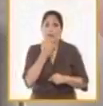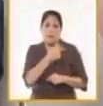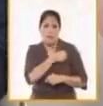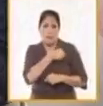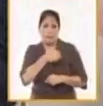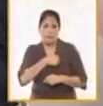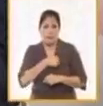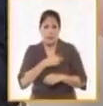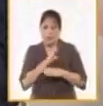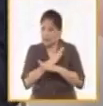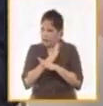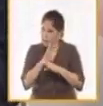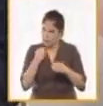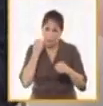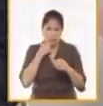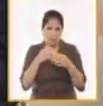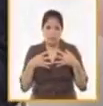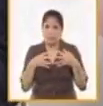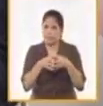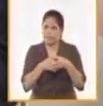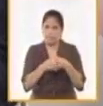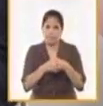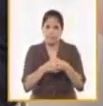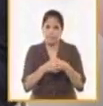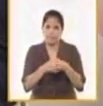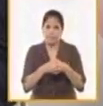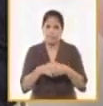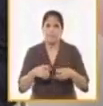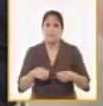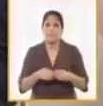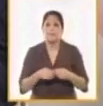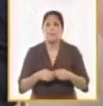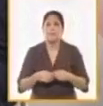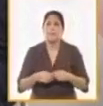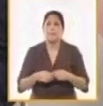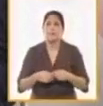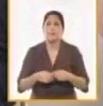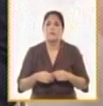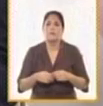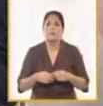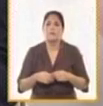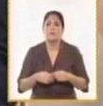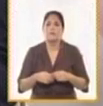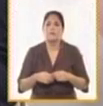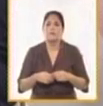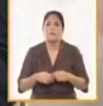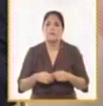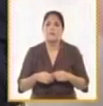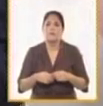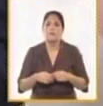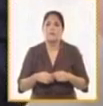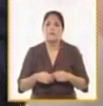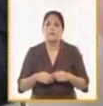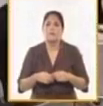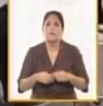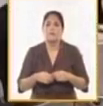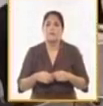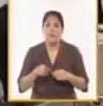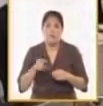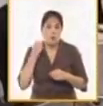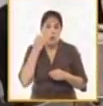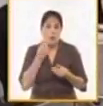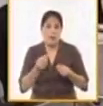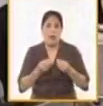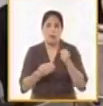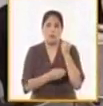comunidades, ¿no? Que llaman la unión político, social, policial y militar, ¿no? Y eso es lo que nos ha permitido